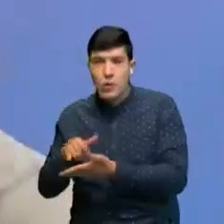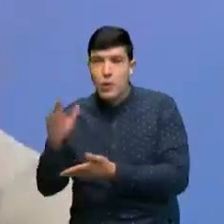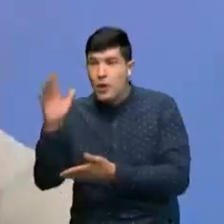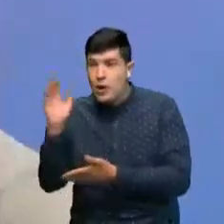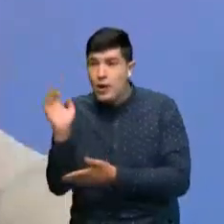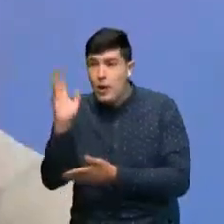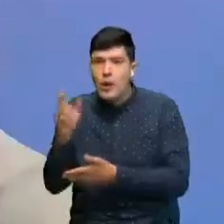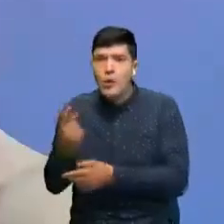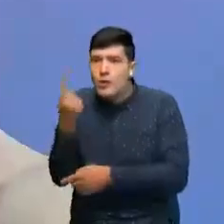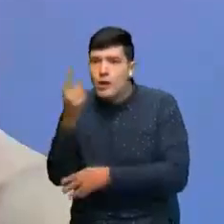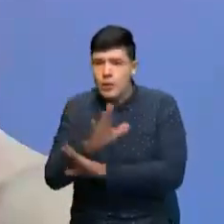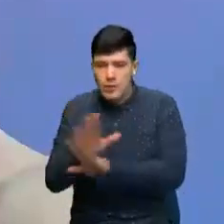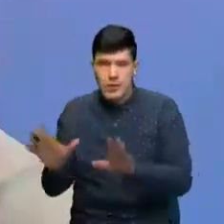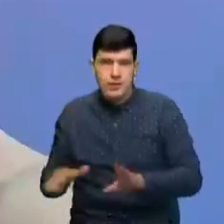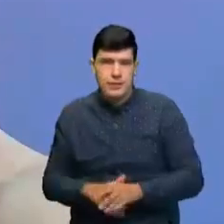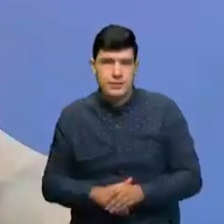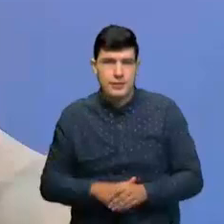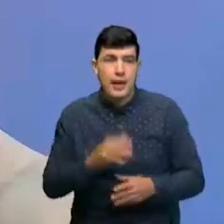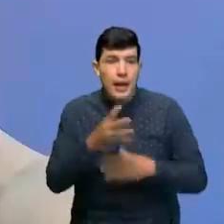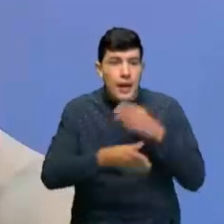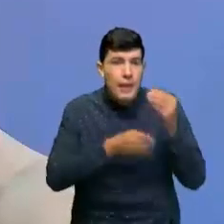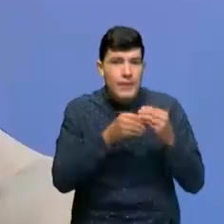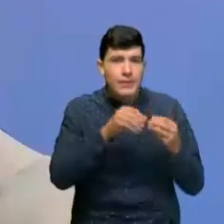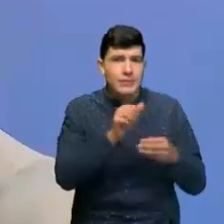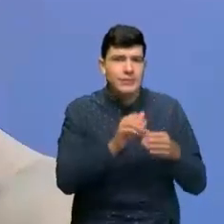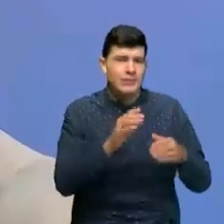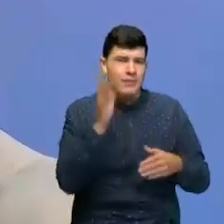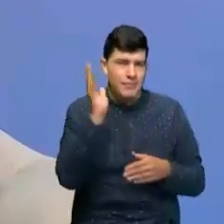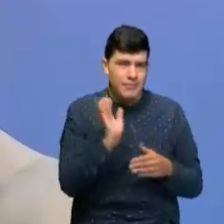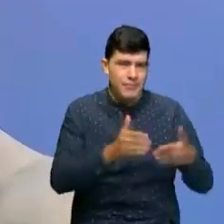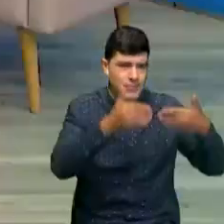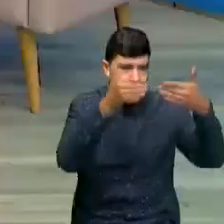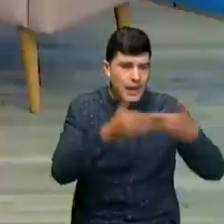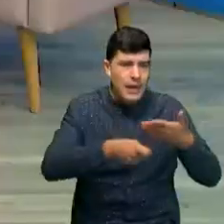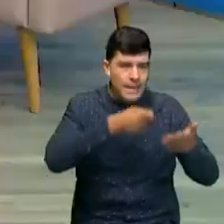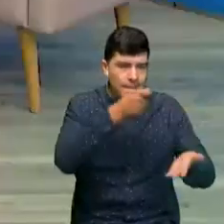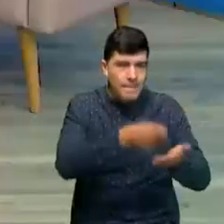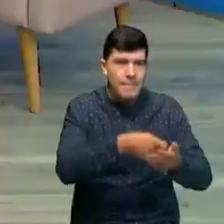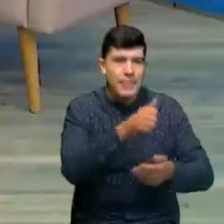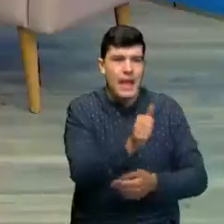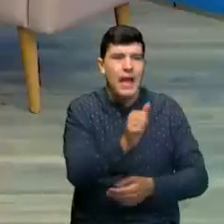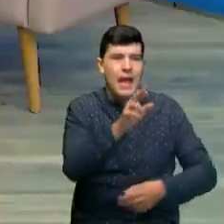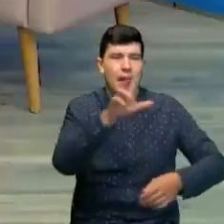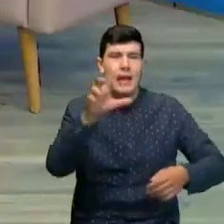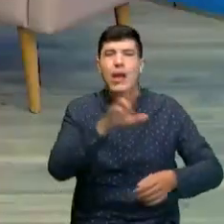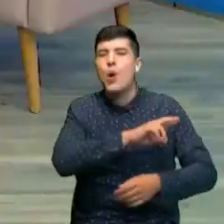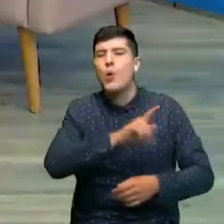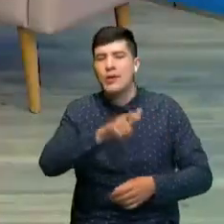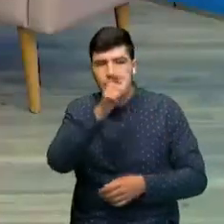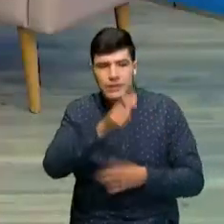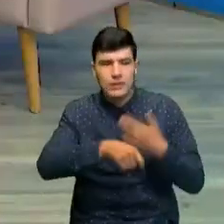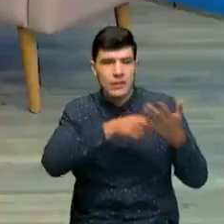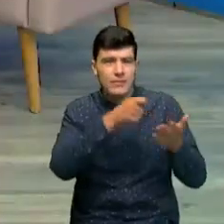es otra aseguradora, uh-huh, que es cubierta por el empleador. Es otro el que está sacando, exacto, el dinero para eso. Es otro, no es del mismo bolsillo. Una